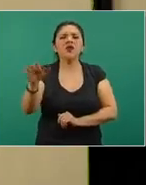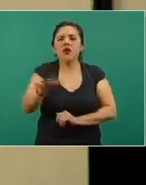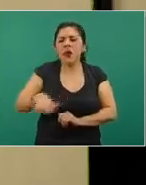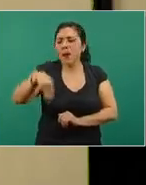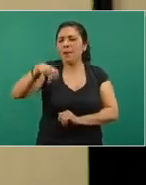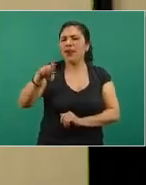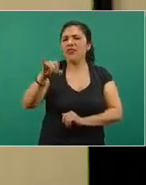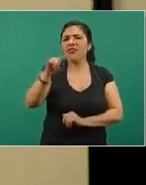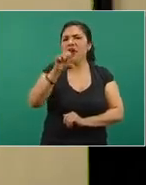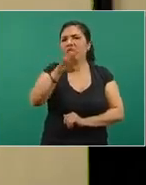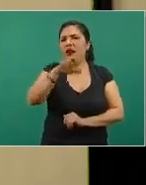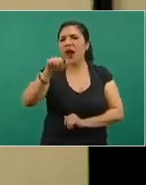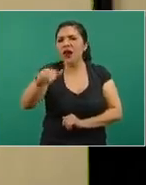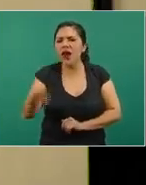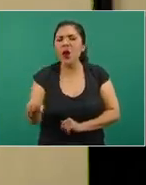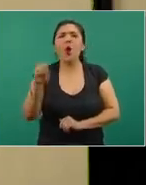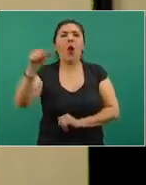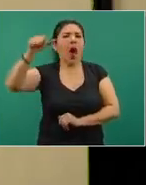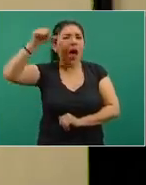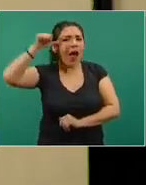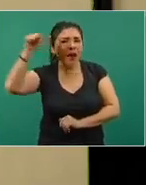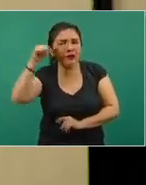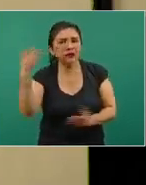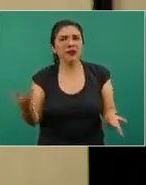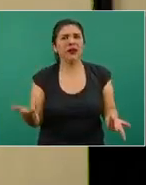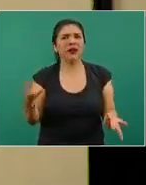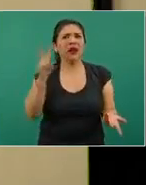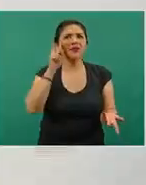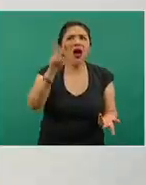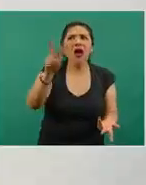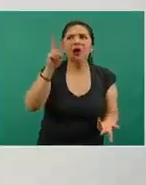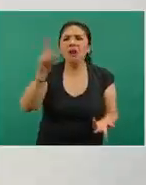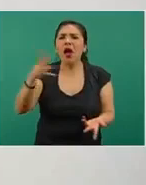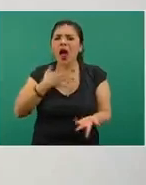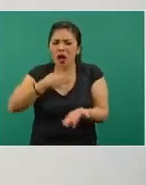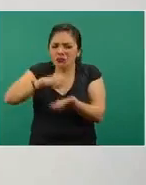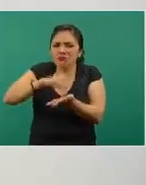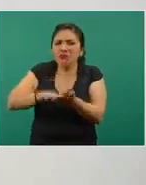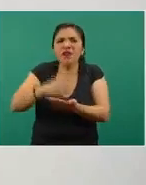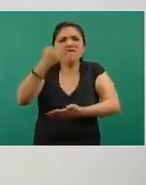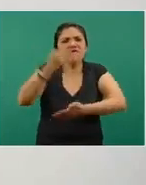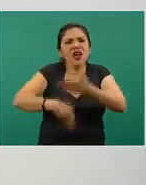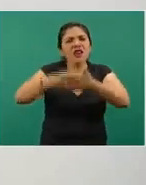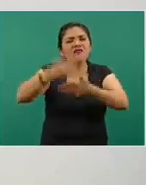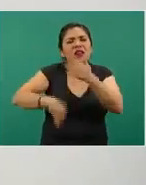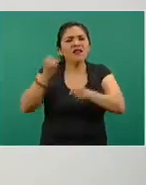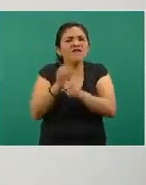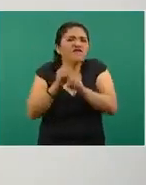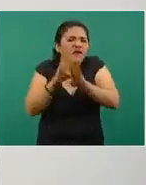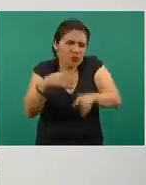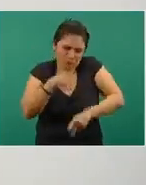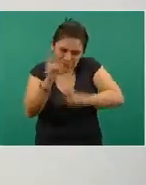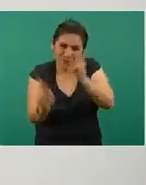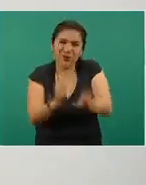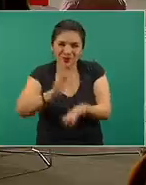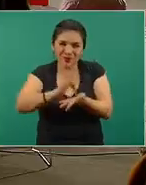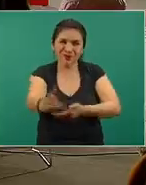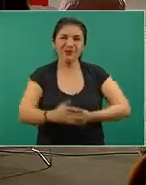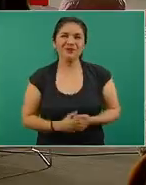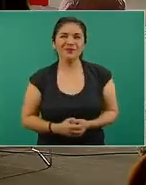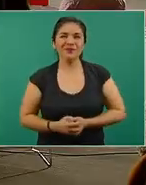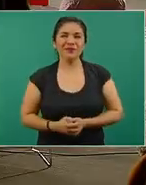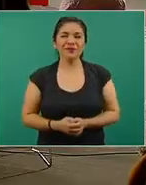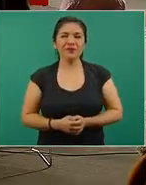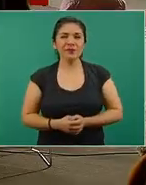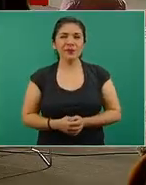Oriental, Asia. ¿Qué tanto hay subregistro? Esas son las preguntas. Gracias. Muchas